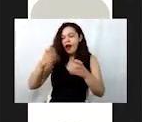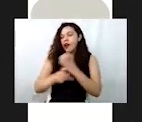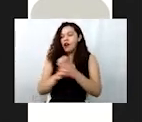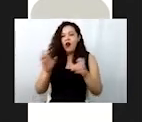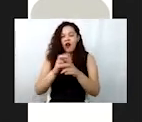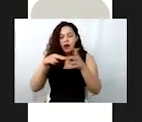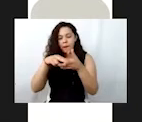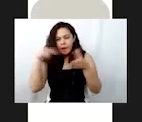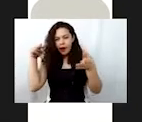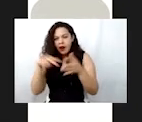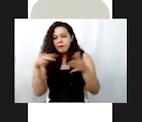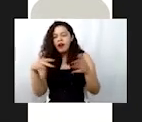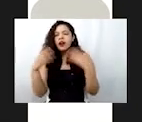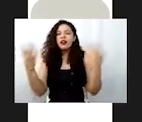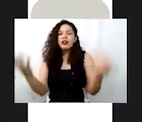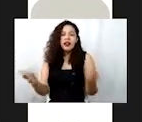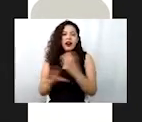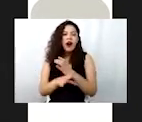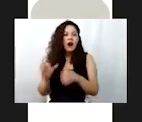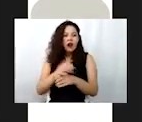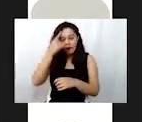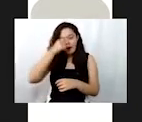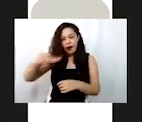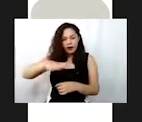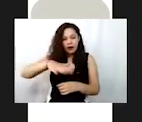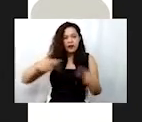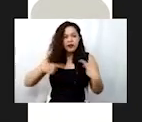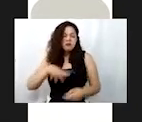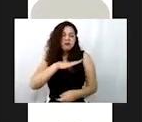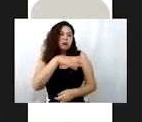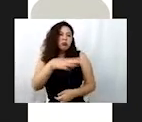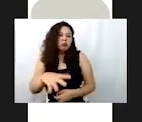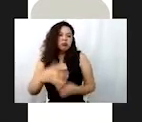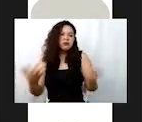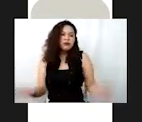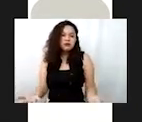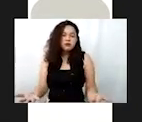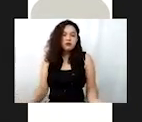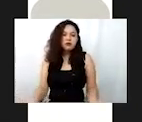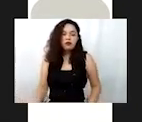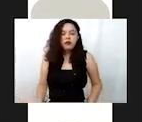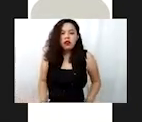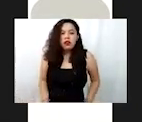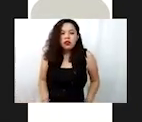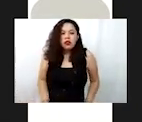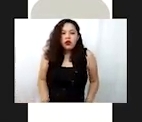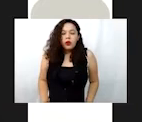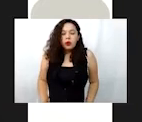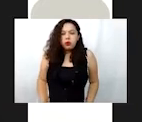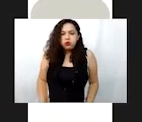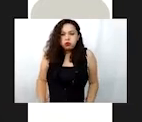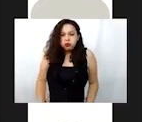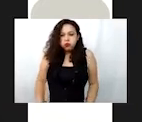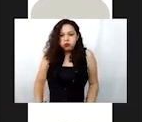estas cuestiones que para la población en general sin duda pues son